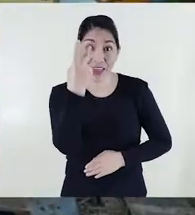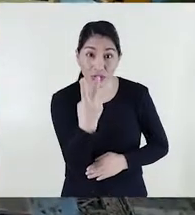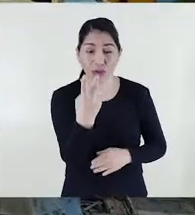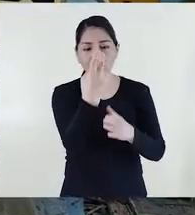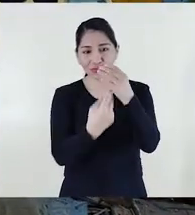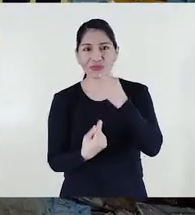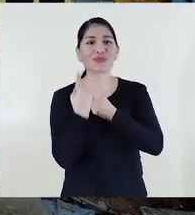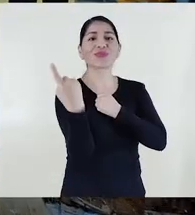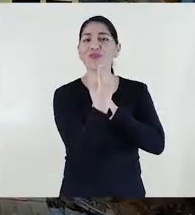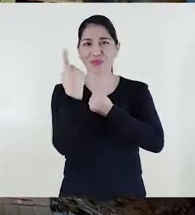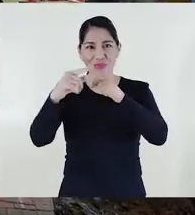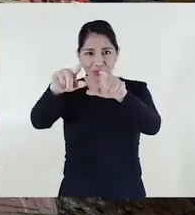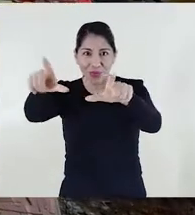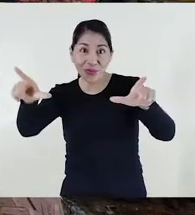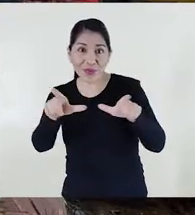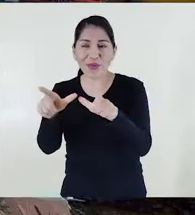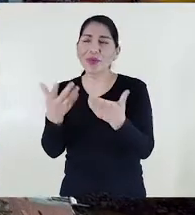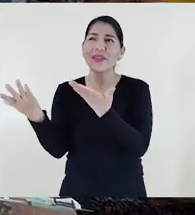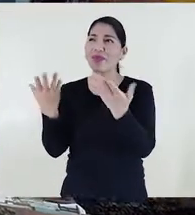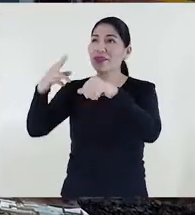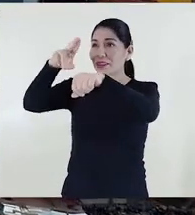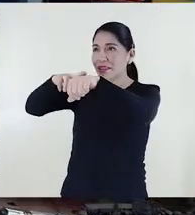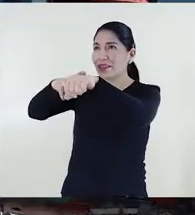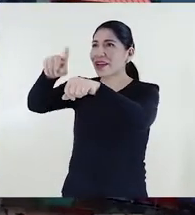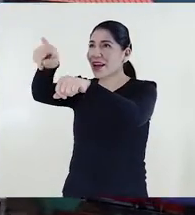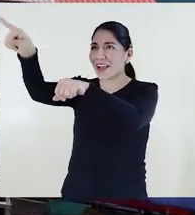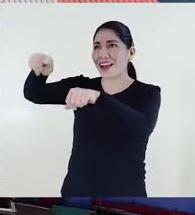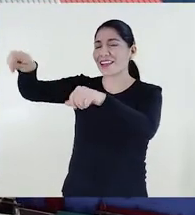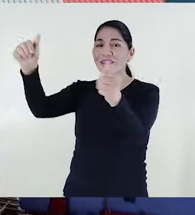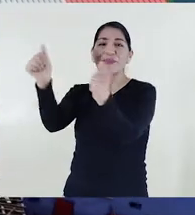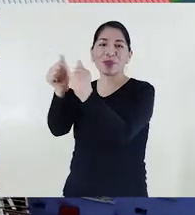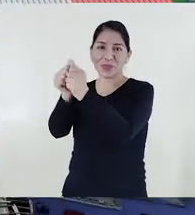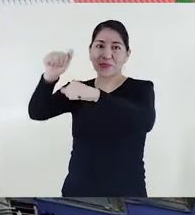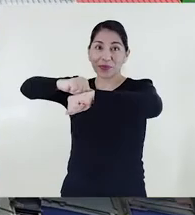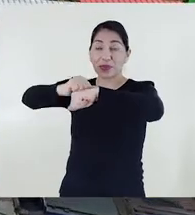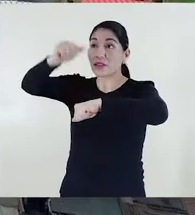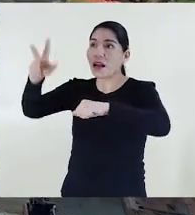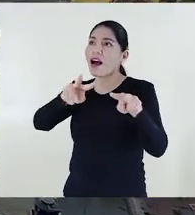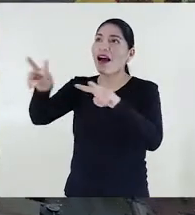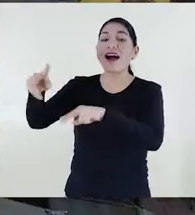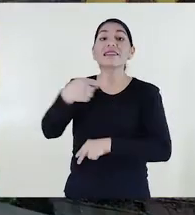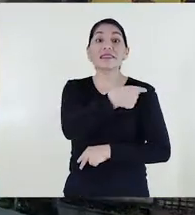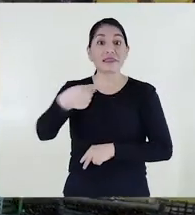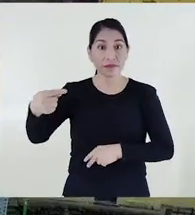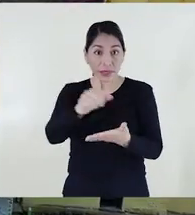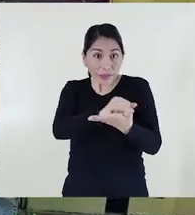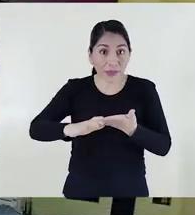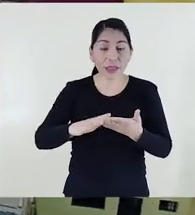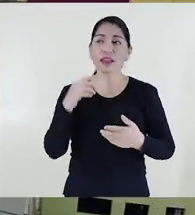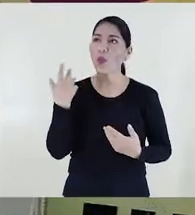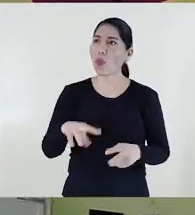se encargó de que ambas cosas sobrevivan fusionadas en una especie de convivencia natural. El cerro es, durante la Semana